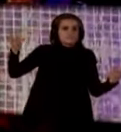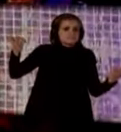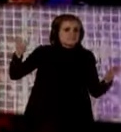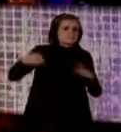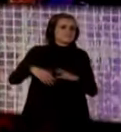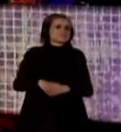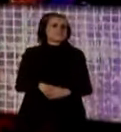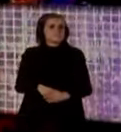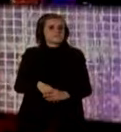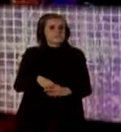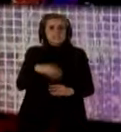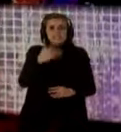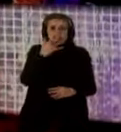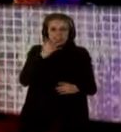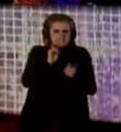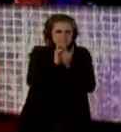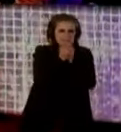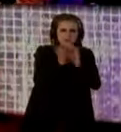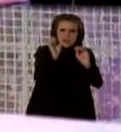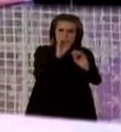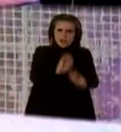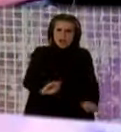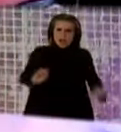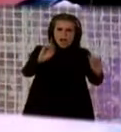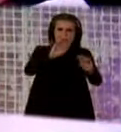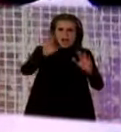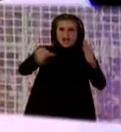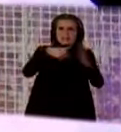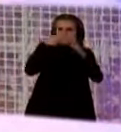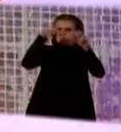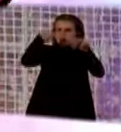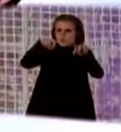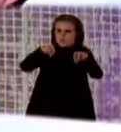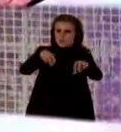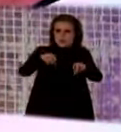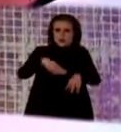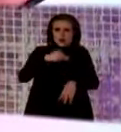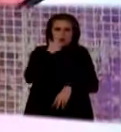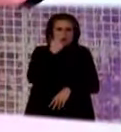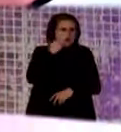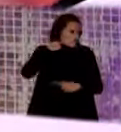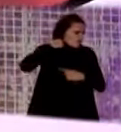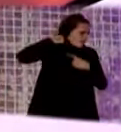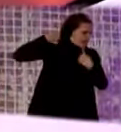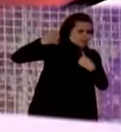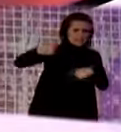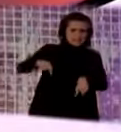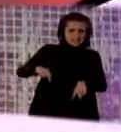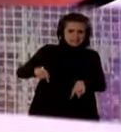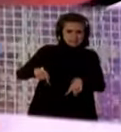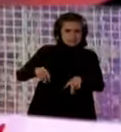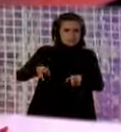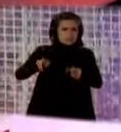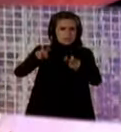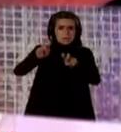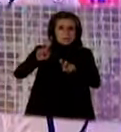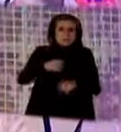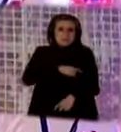aquí si no ha cambiado nada esto incluso es peor un fracaso es la